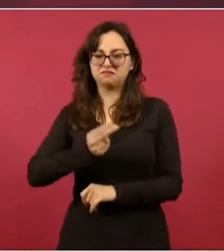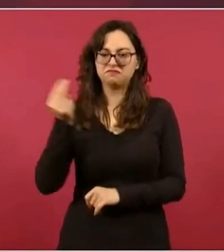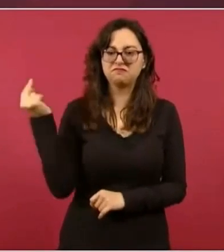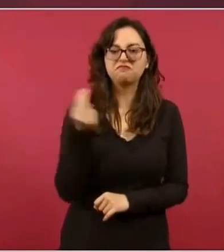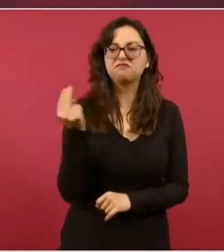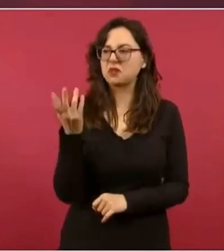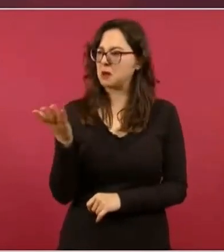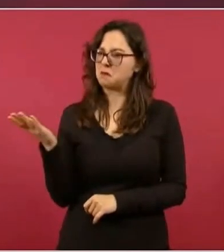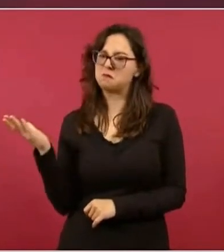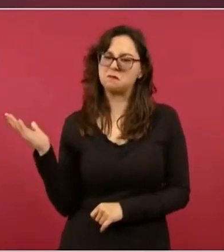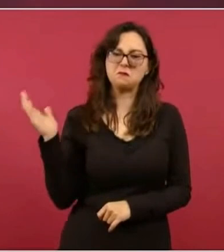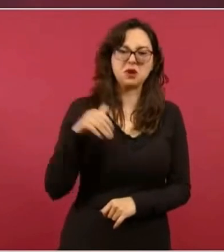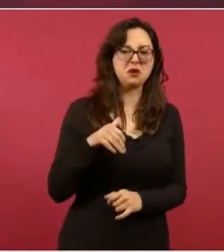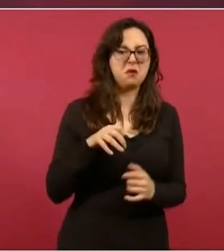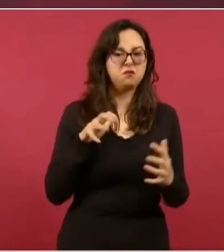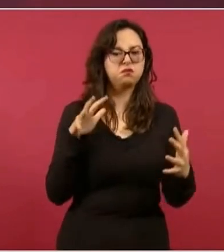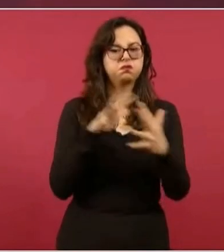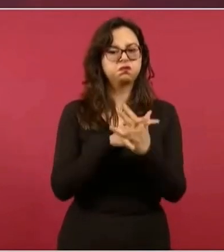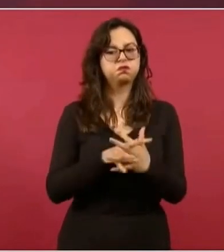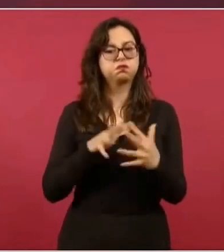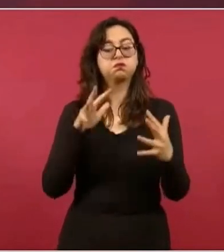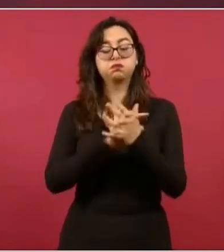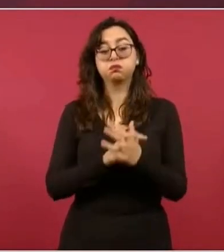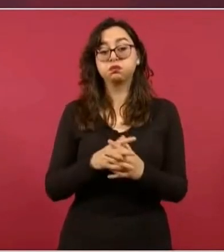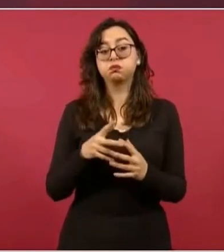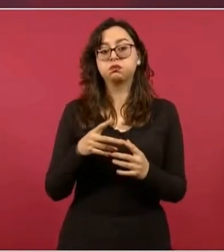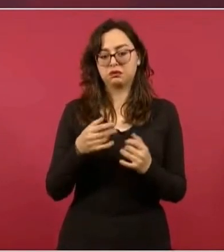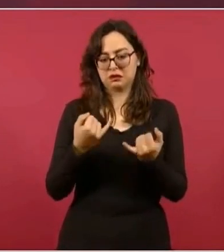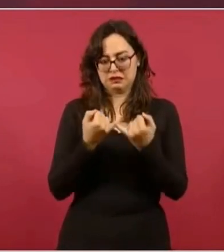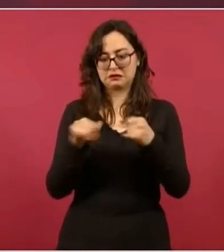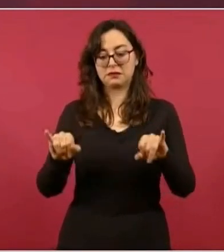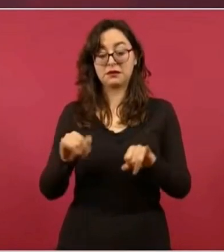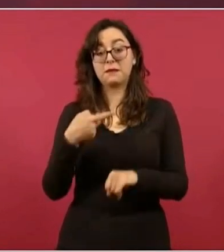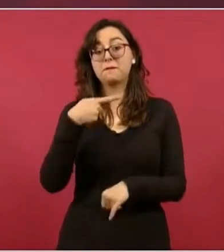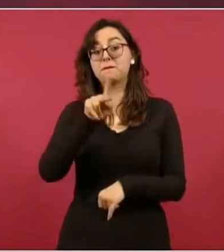que se aboliera la esclavitud